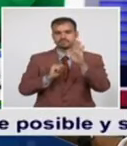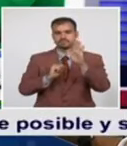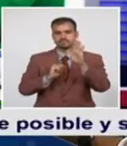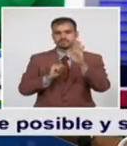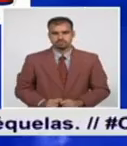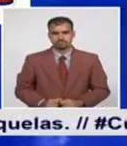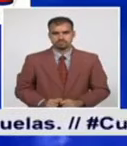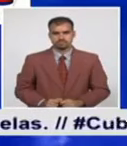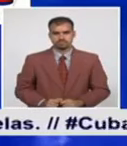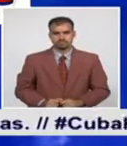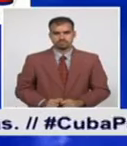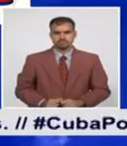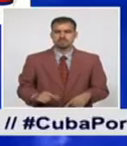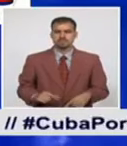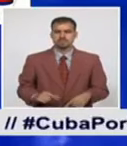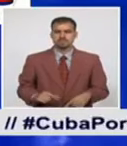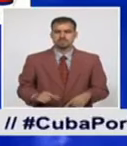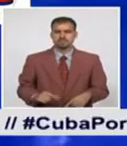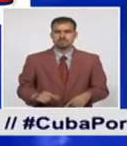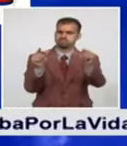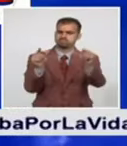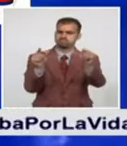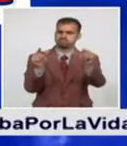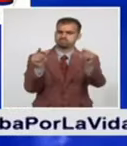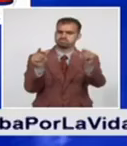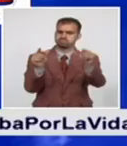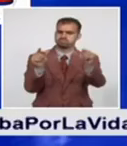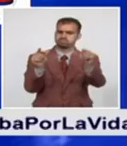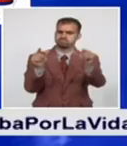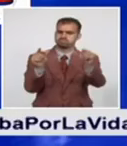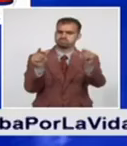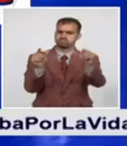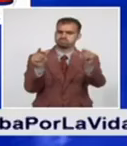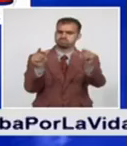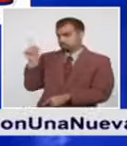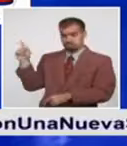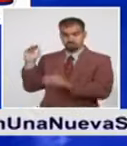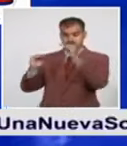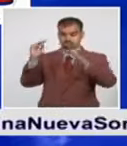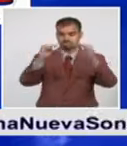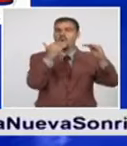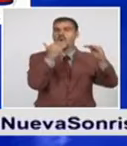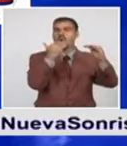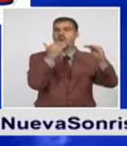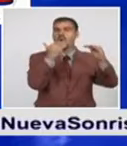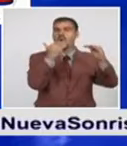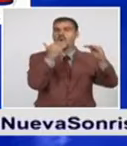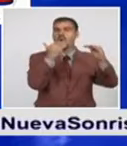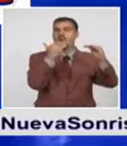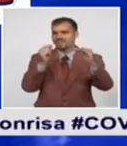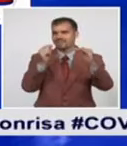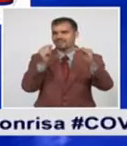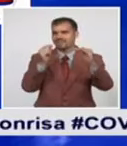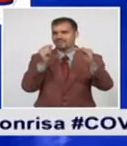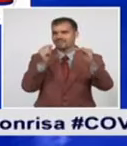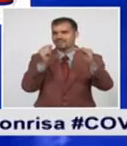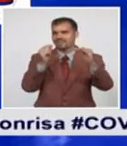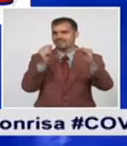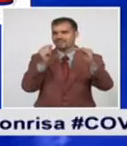todos los diagnosticados, ahí tienen el gráfico donde expresa el comportamiento de autóctonos e